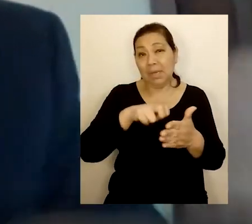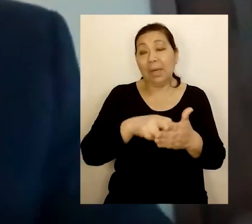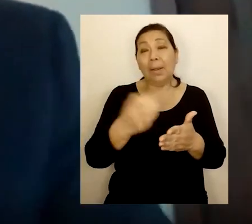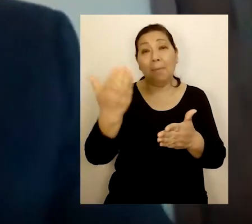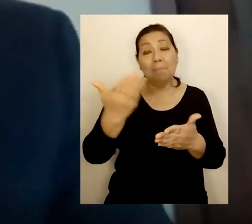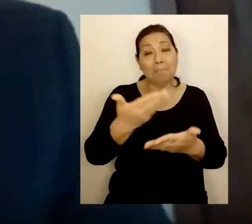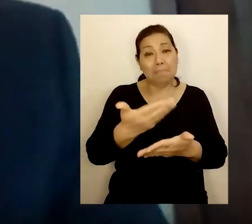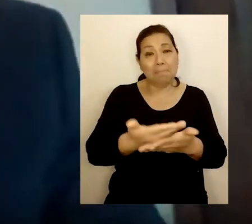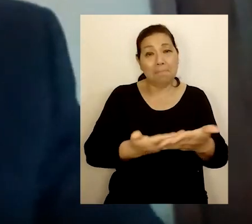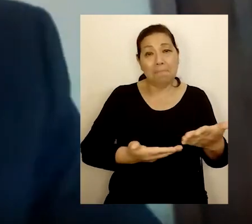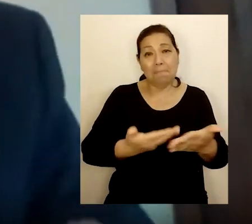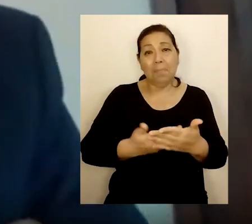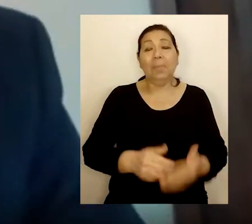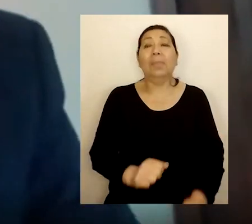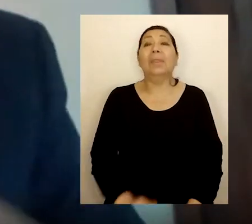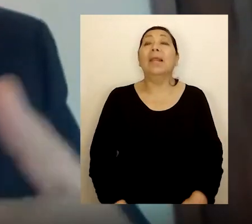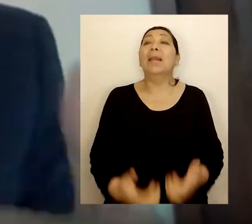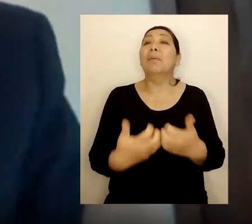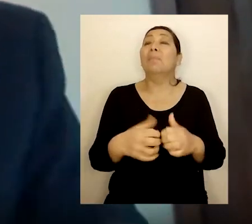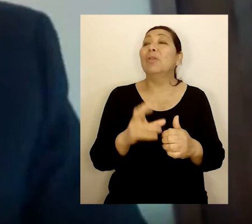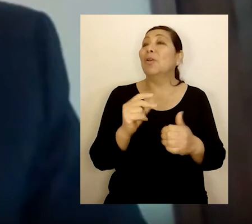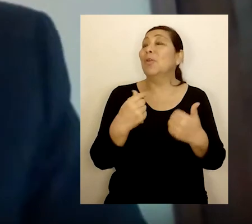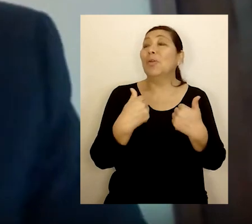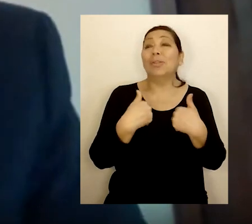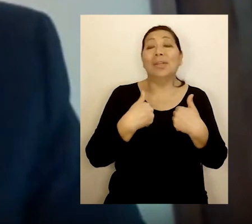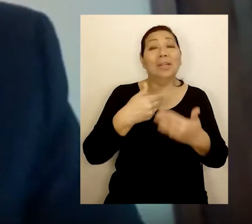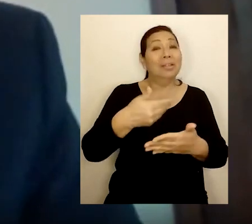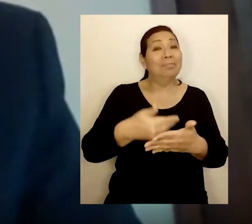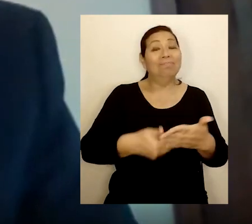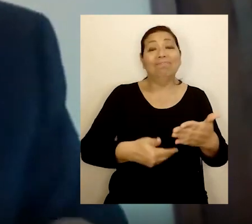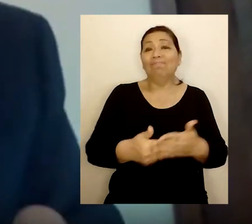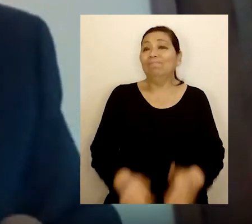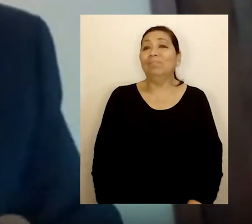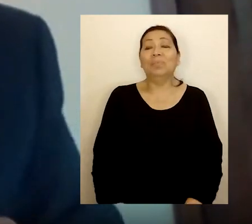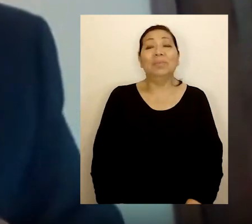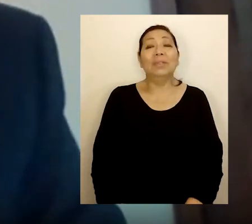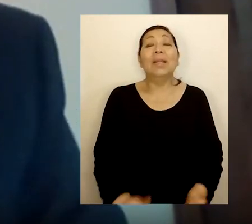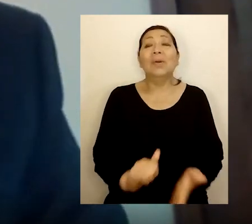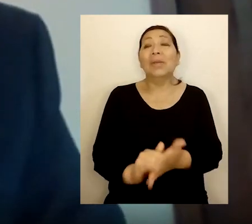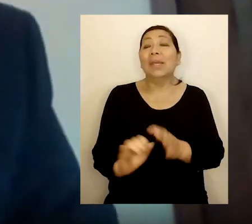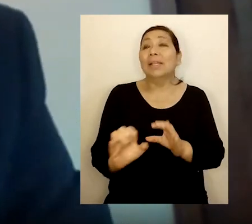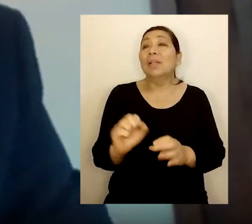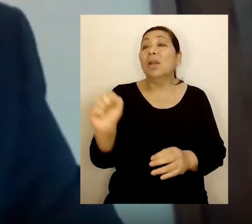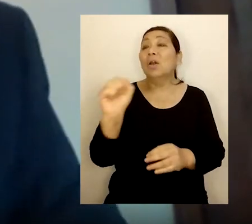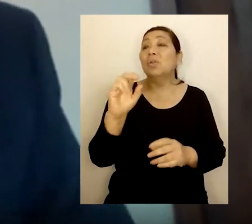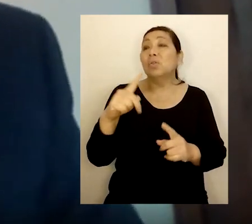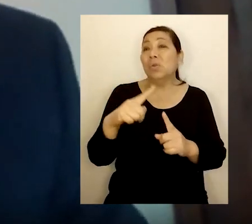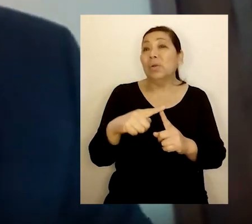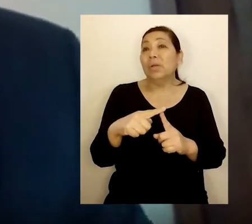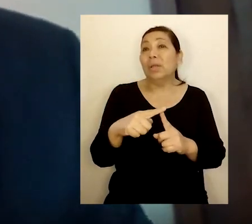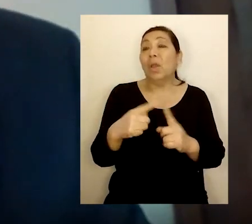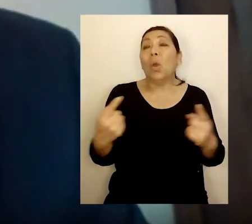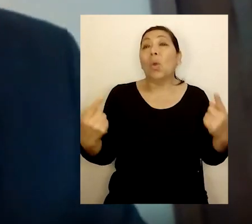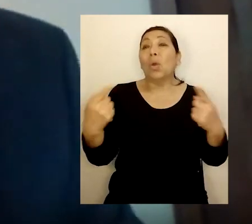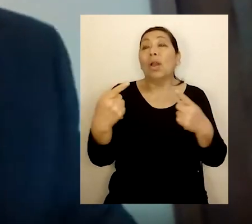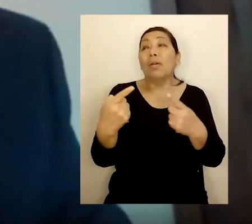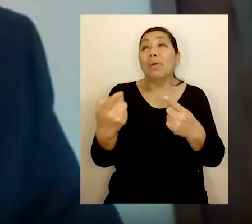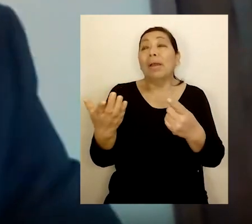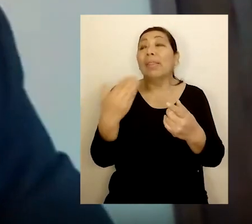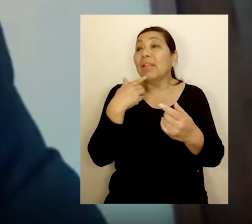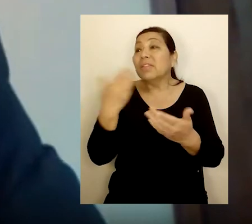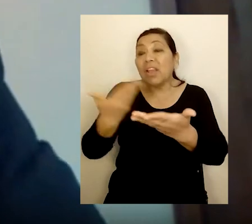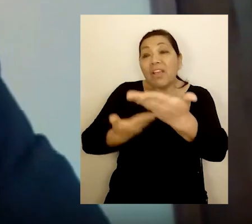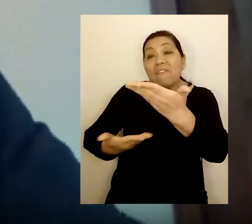le pide documentación y la empresa no tiene documentación, lo que va a hacer la SUNAT es cruce de